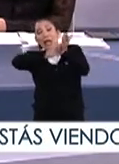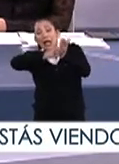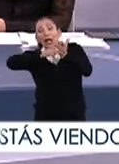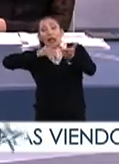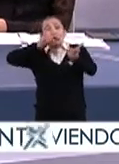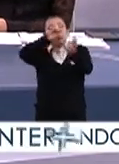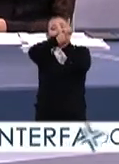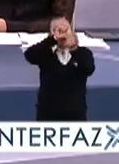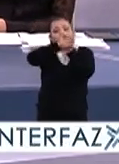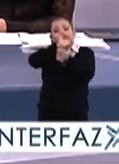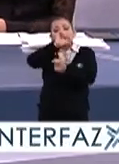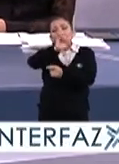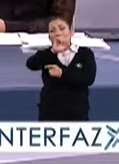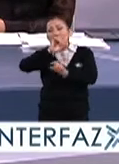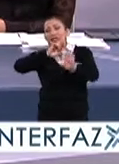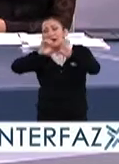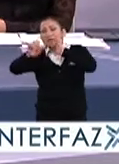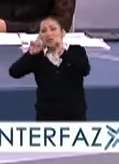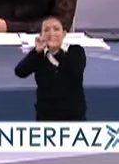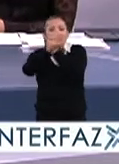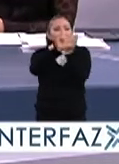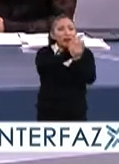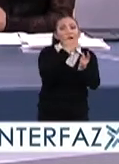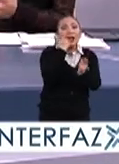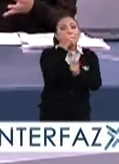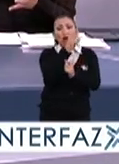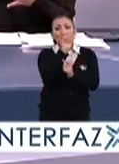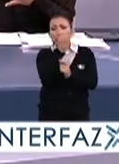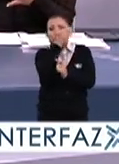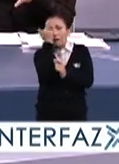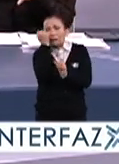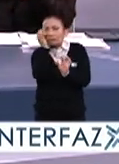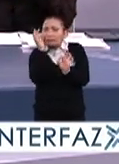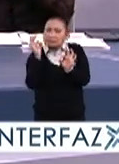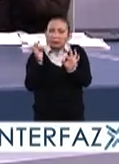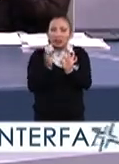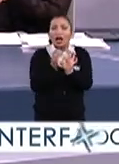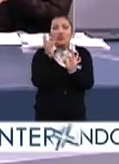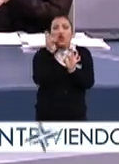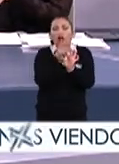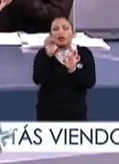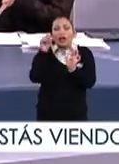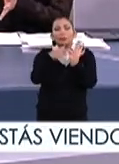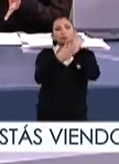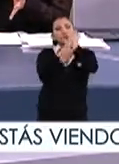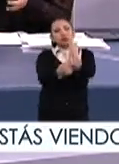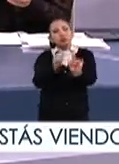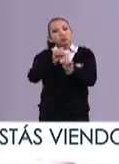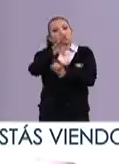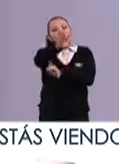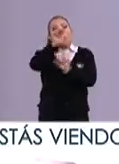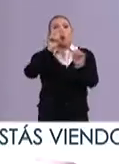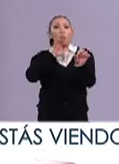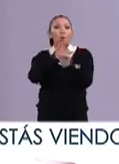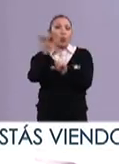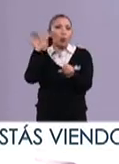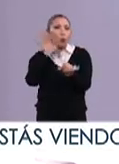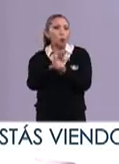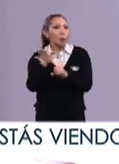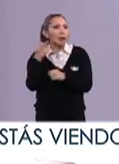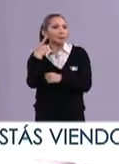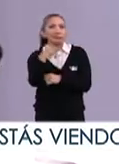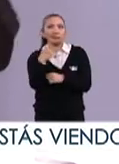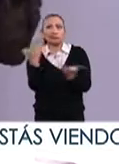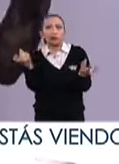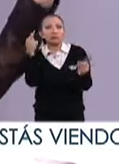clips, más de 60 entrevistas y lo que quieren, ni siquiera saben todavía dónde lo van a proyectar o cuál es,